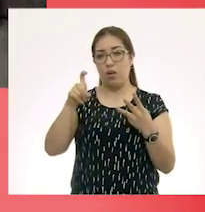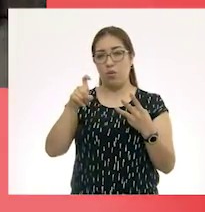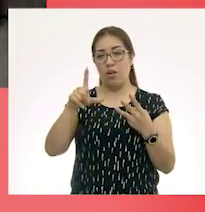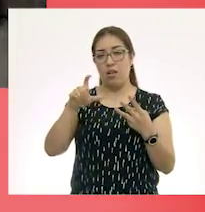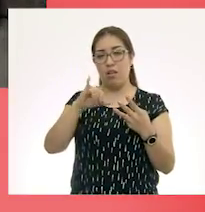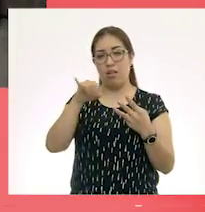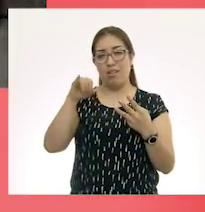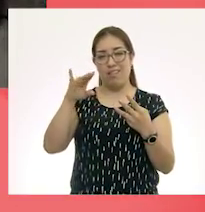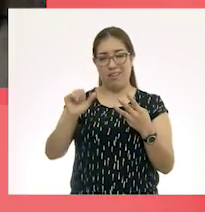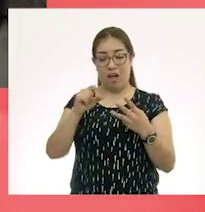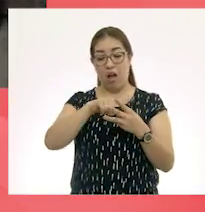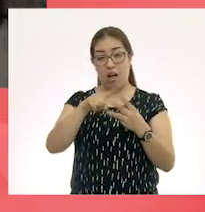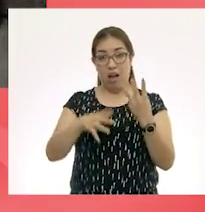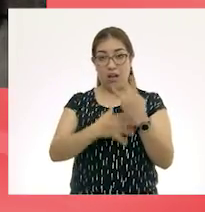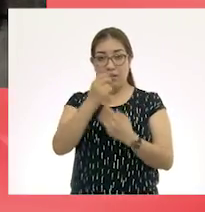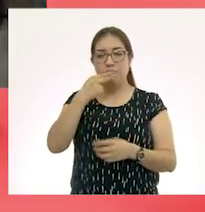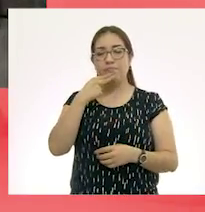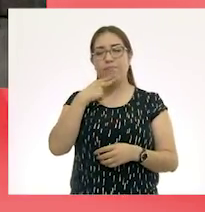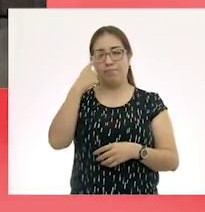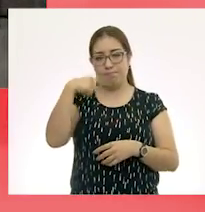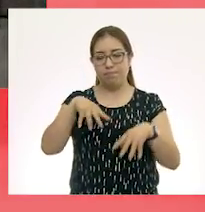para darle consistencia. Ujú.